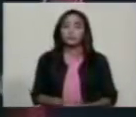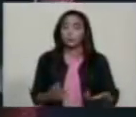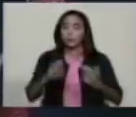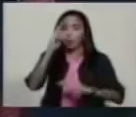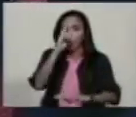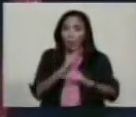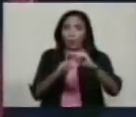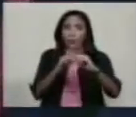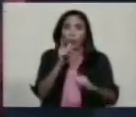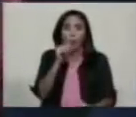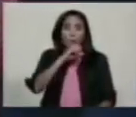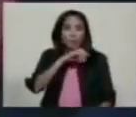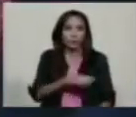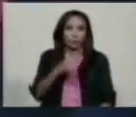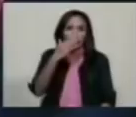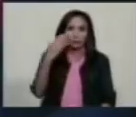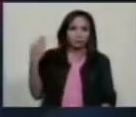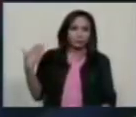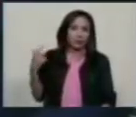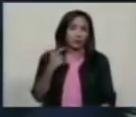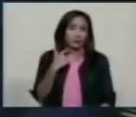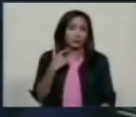homenaje respetuoso.